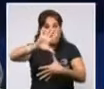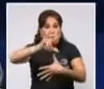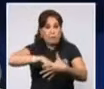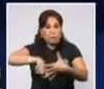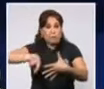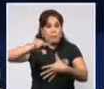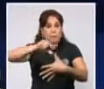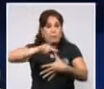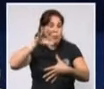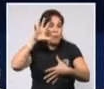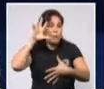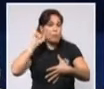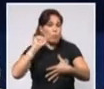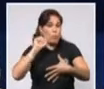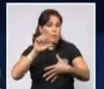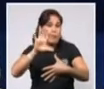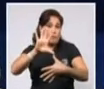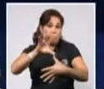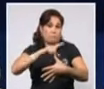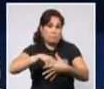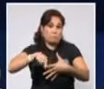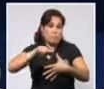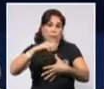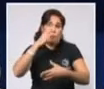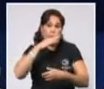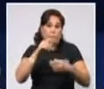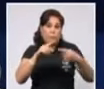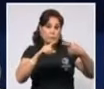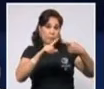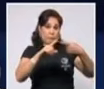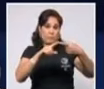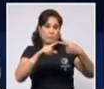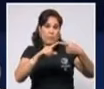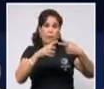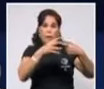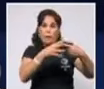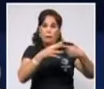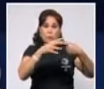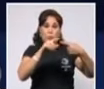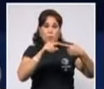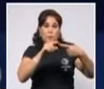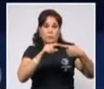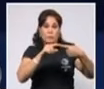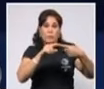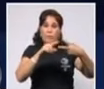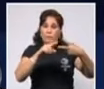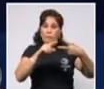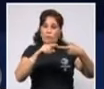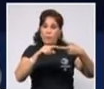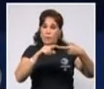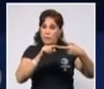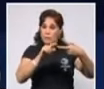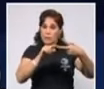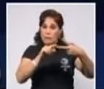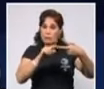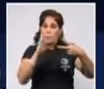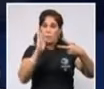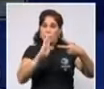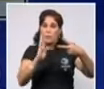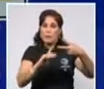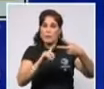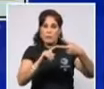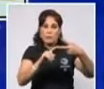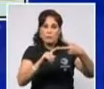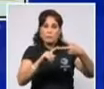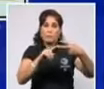pues indiscutiblemente Estados Unidos encabeza la lista, le sigue en segundo lugar Brasil,